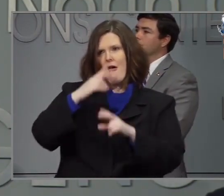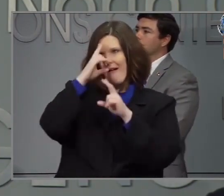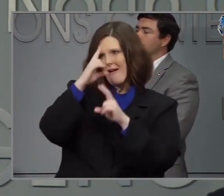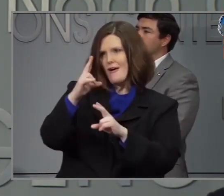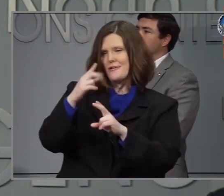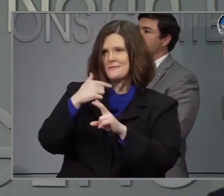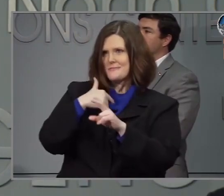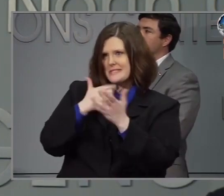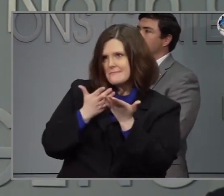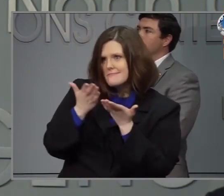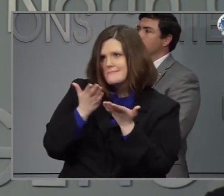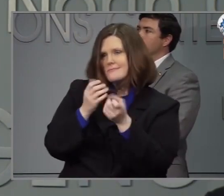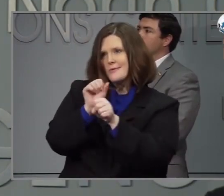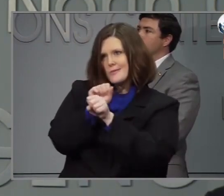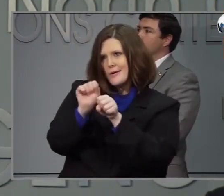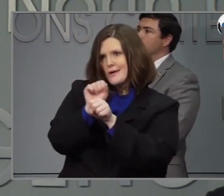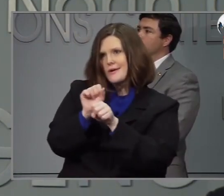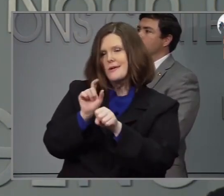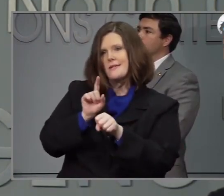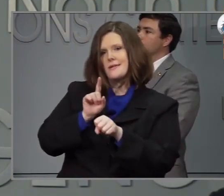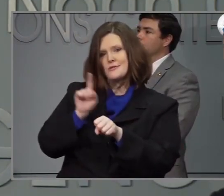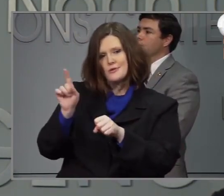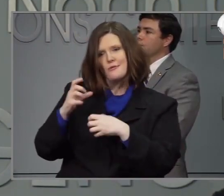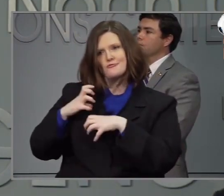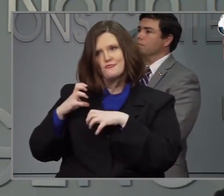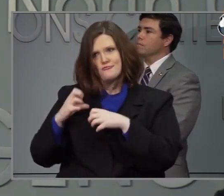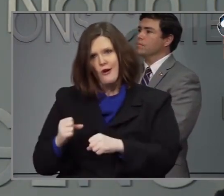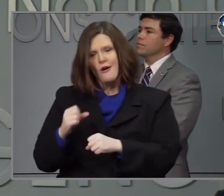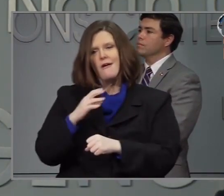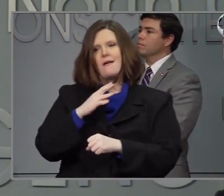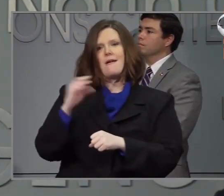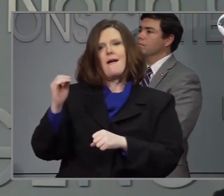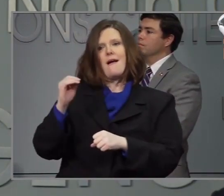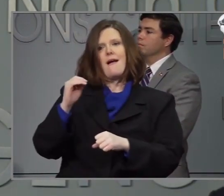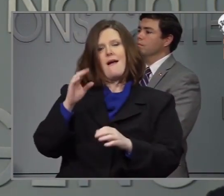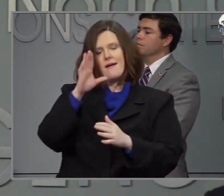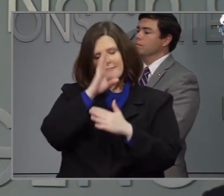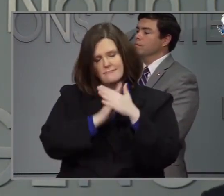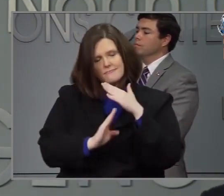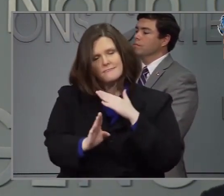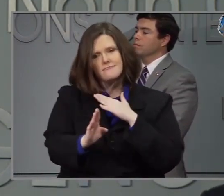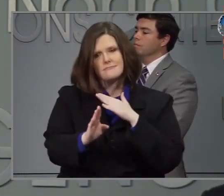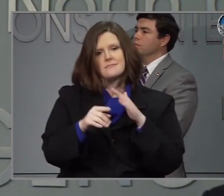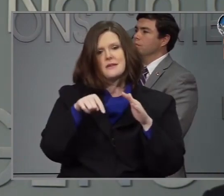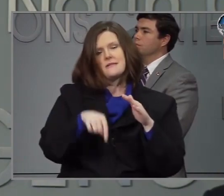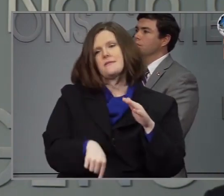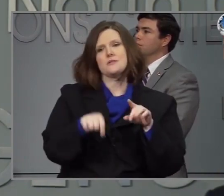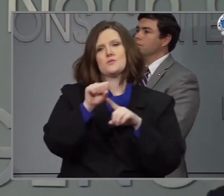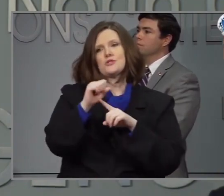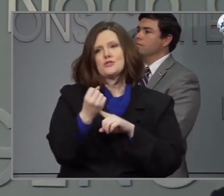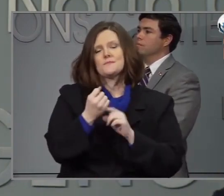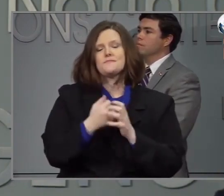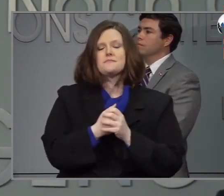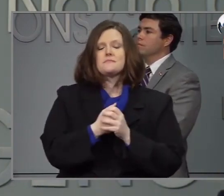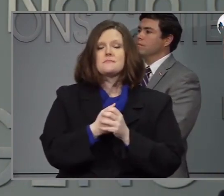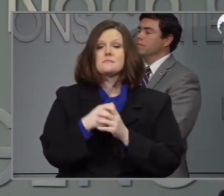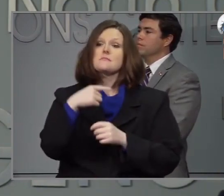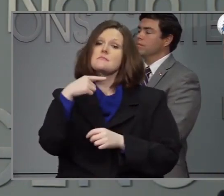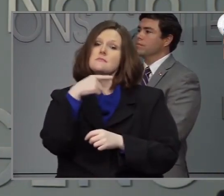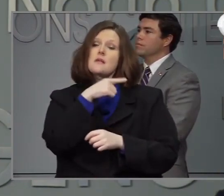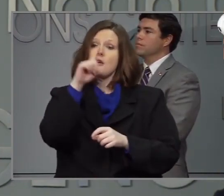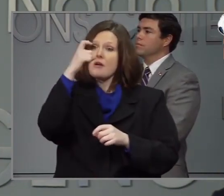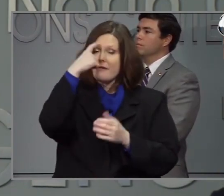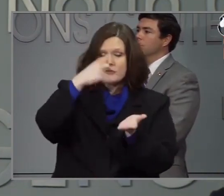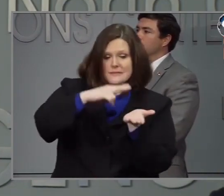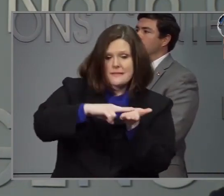del norte es un honor trabajar para un líder que muestra su fortaleza y amabilidad y también la gracia ante